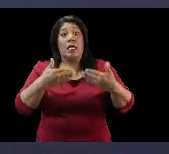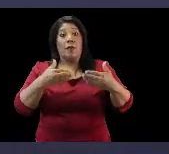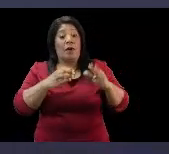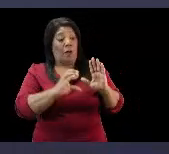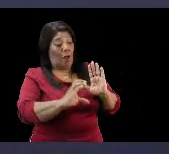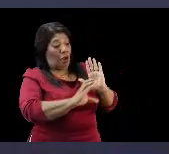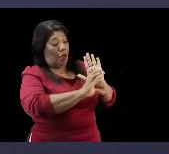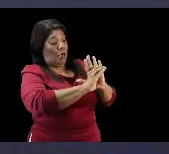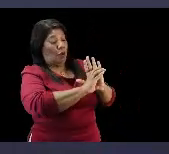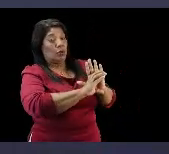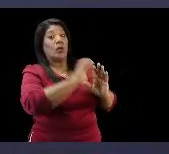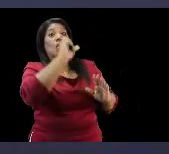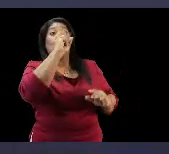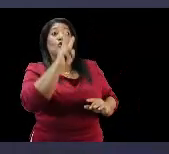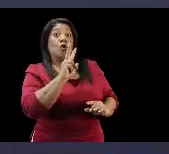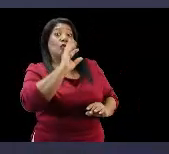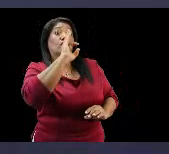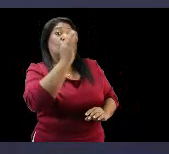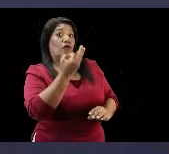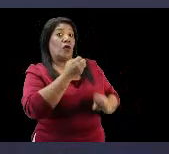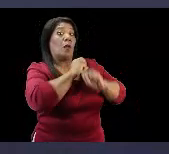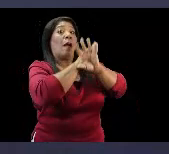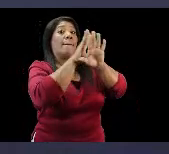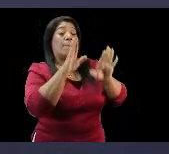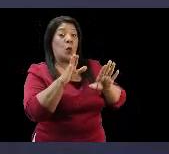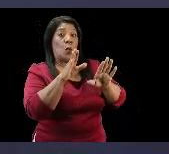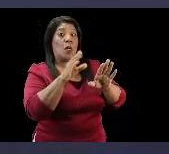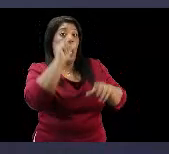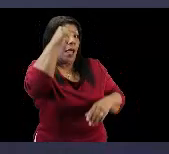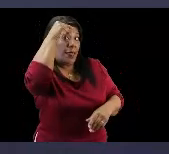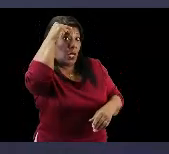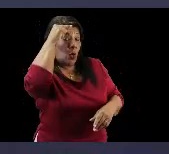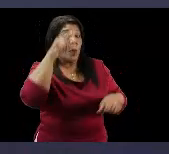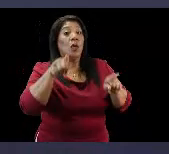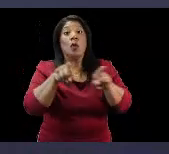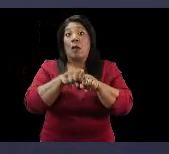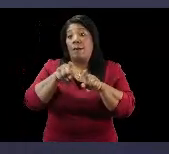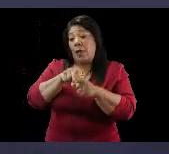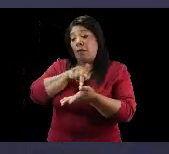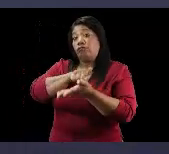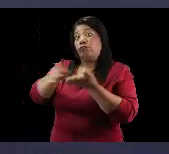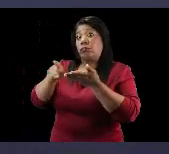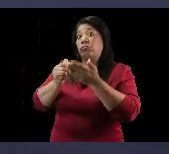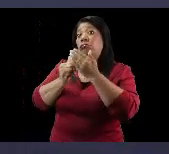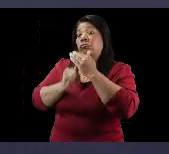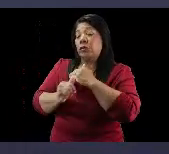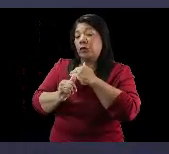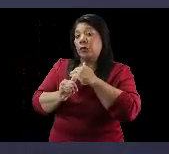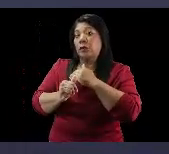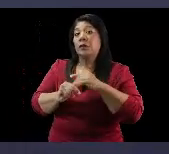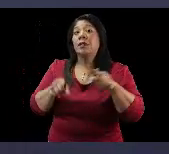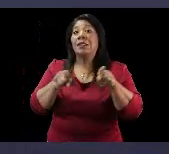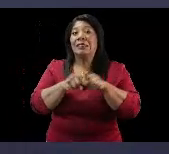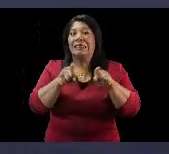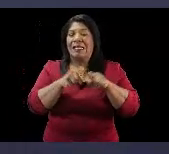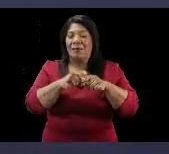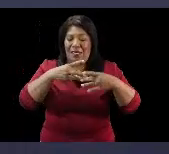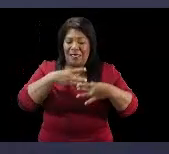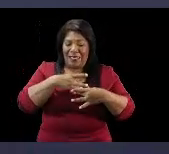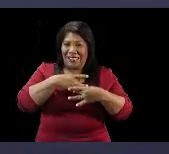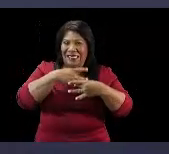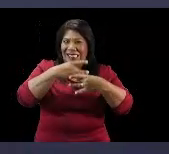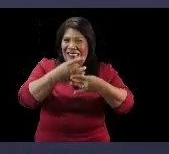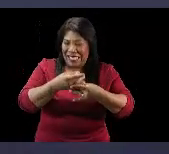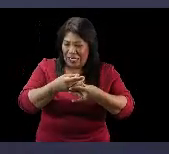dice la Constitución, nuestra salud es pública o privada. Sin embargo, es importante también que